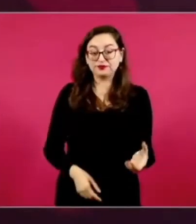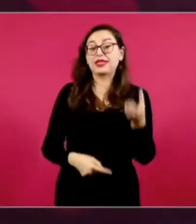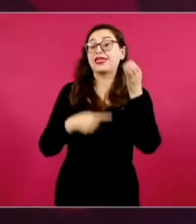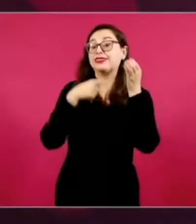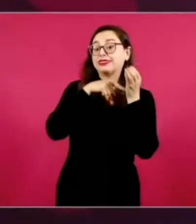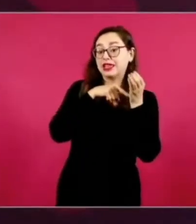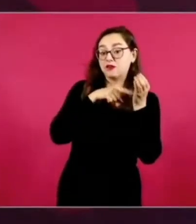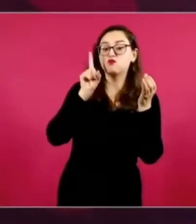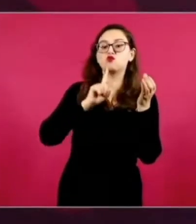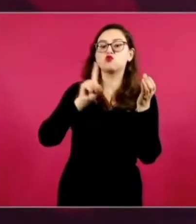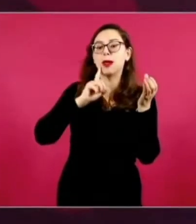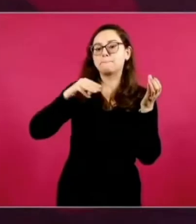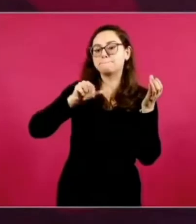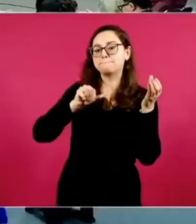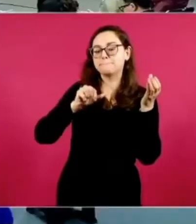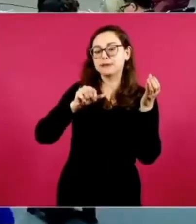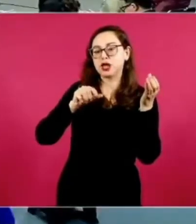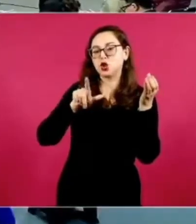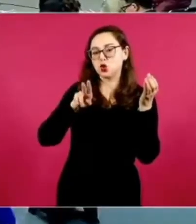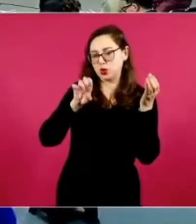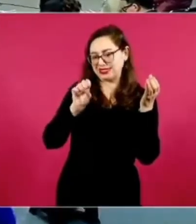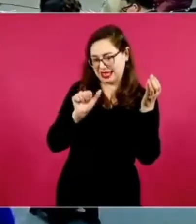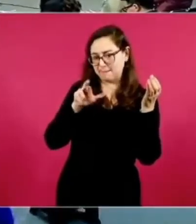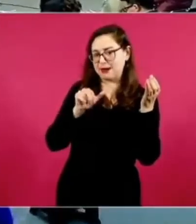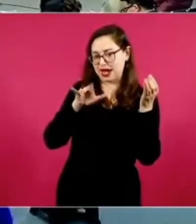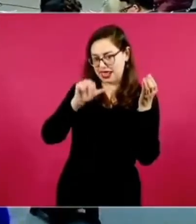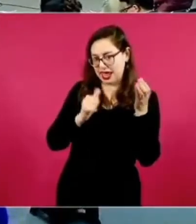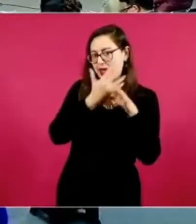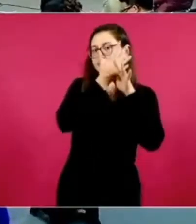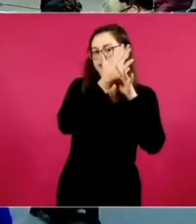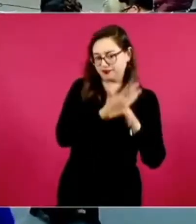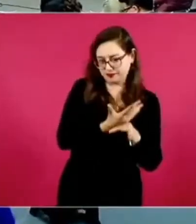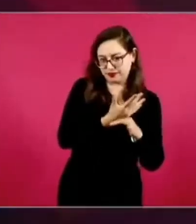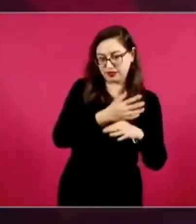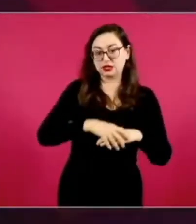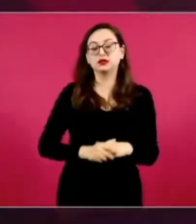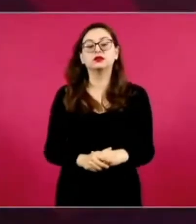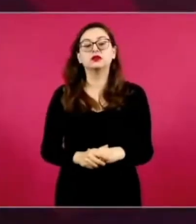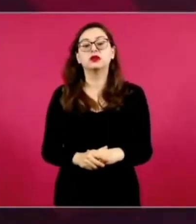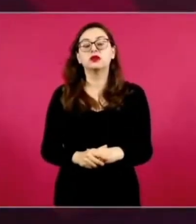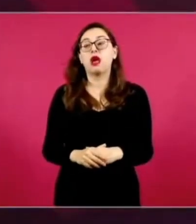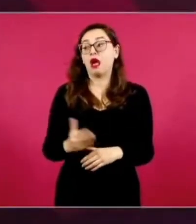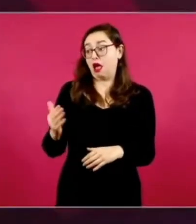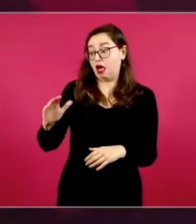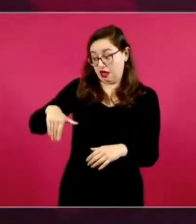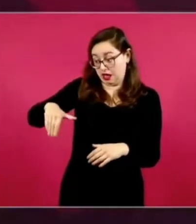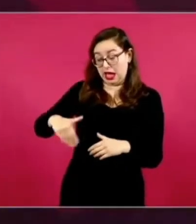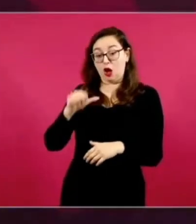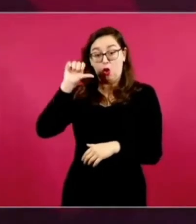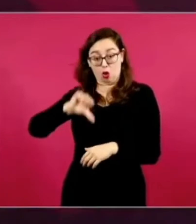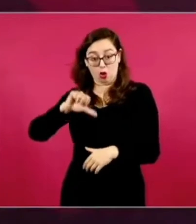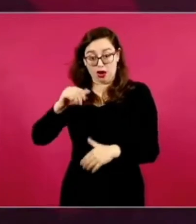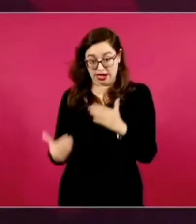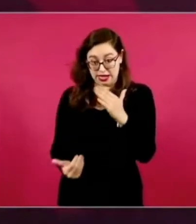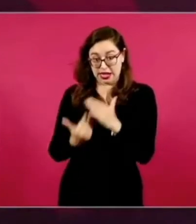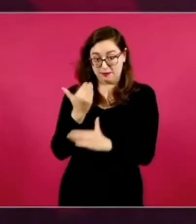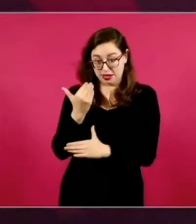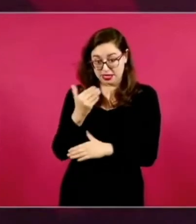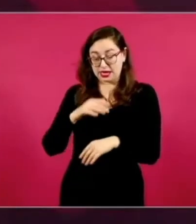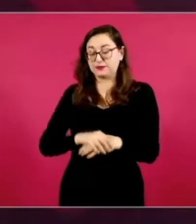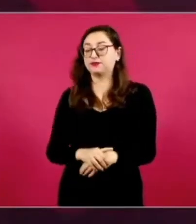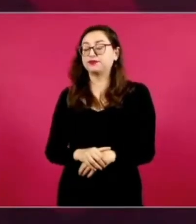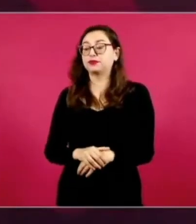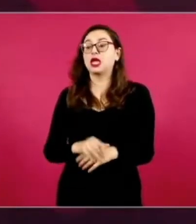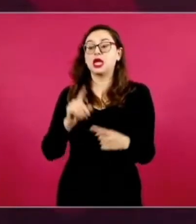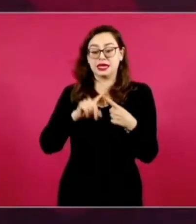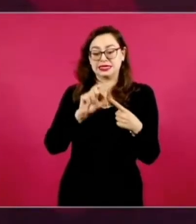Le informaba en la mañana que hemos mantenido una coordinación entre Gobernación y con el gobierno del estado